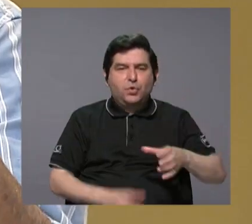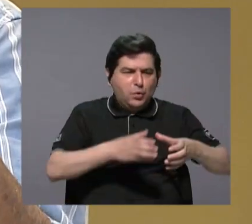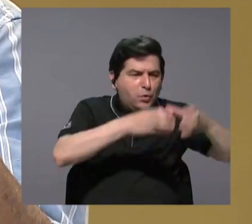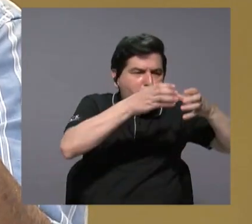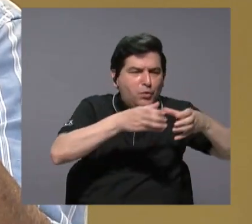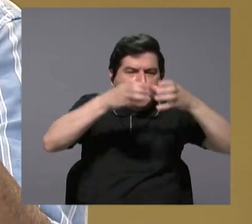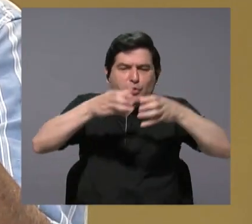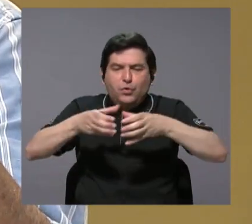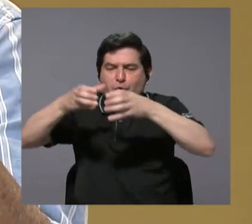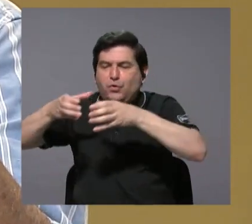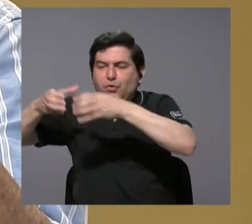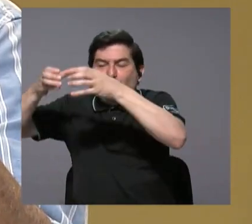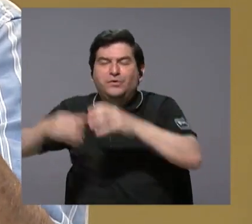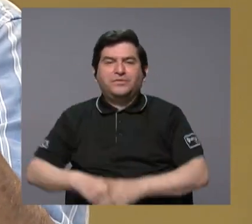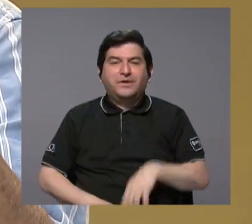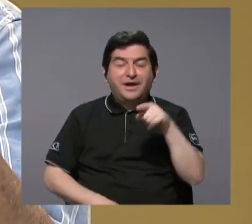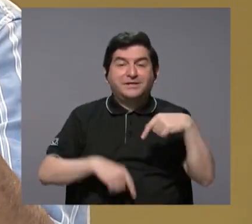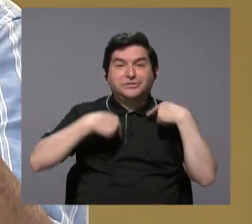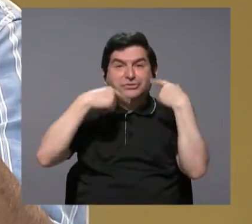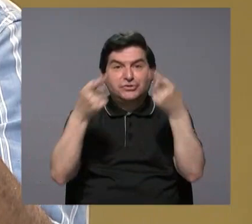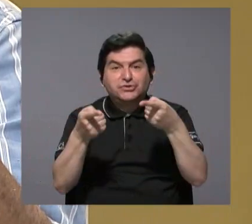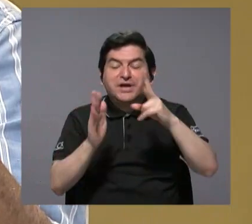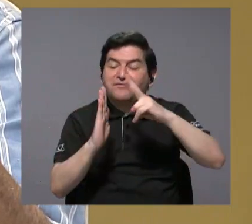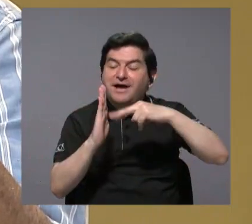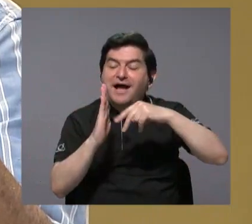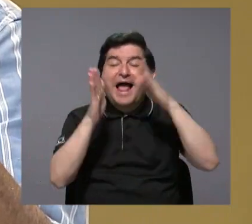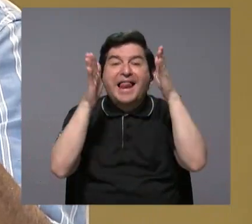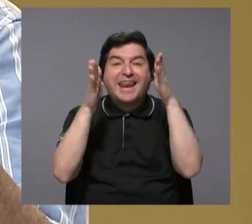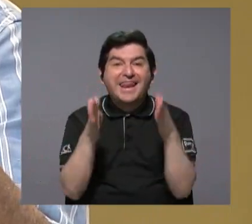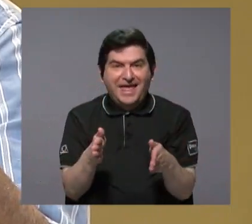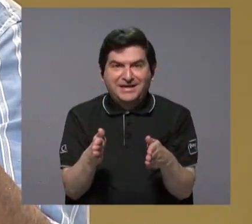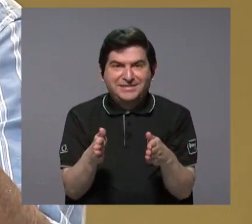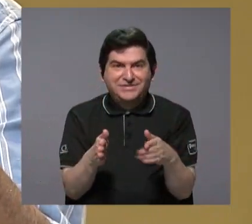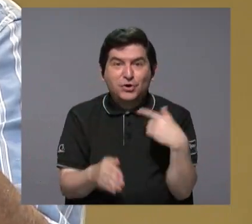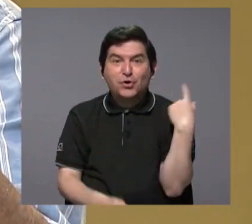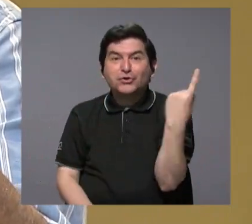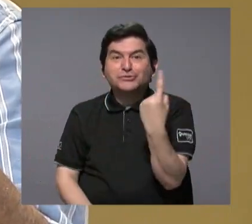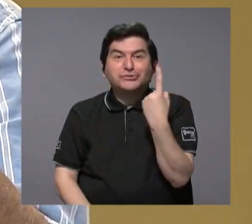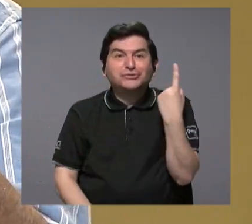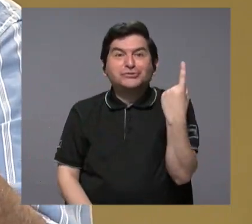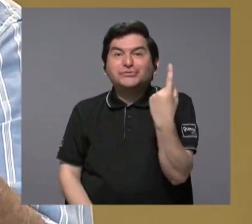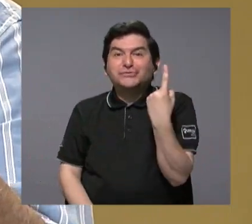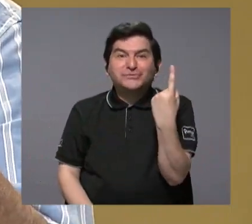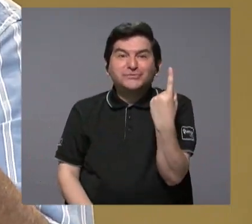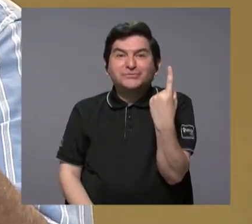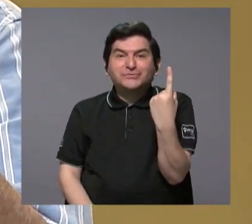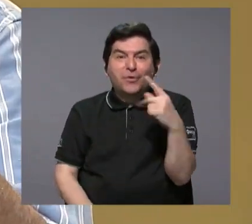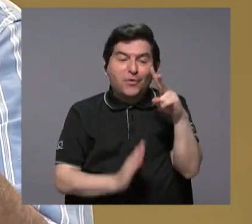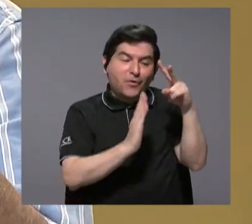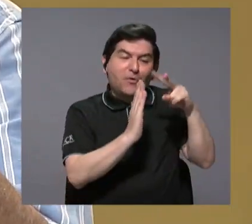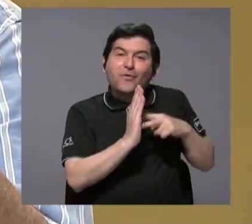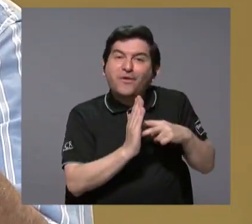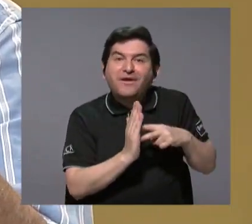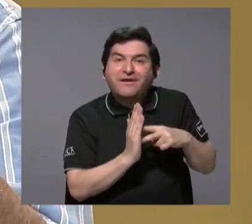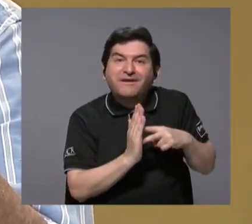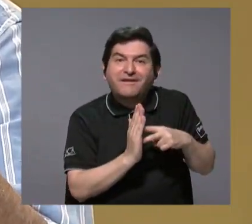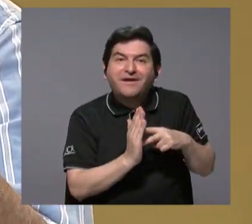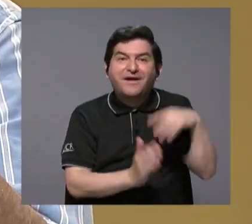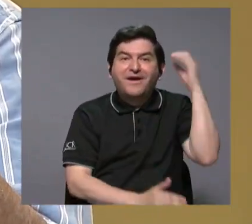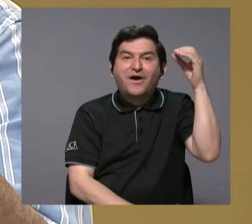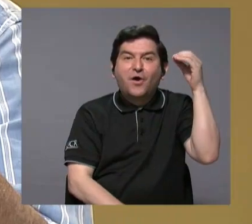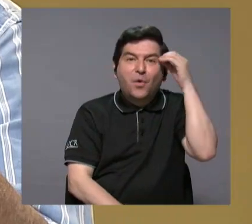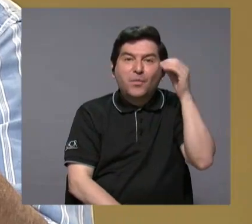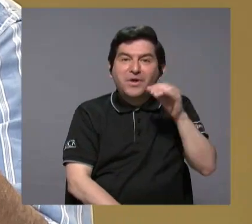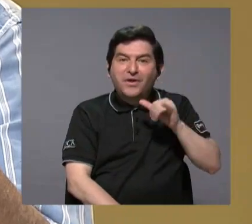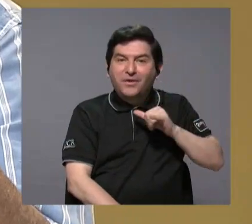conducen a que los lectores solo lean